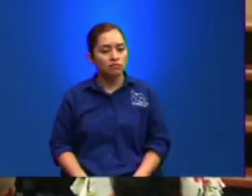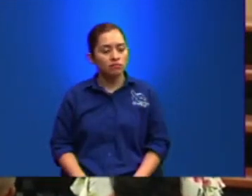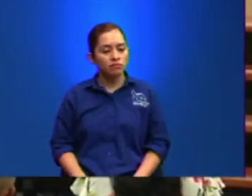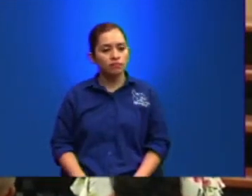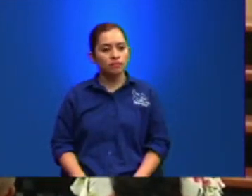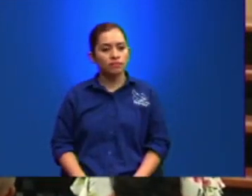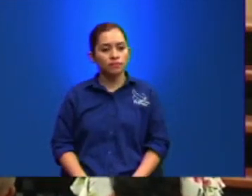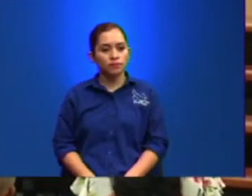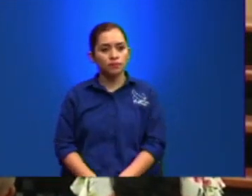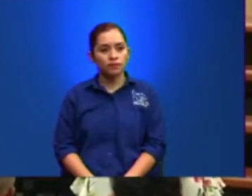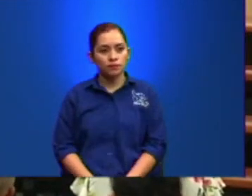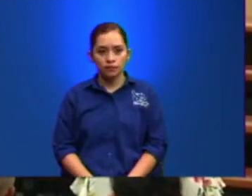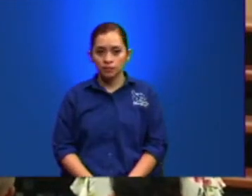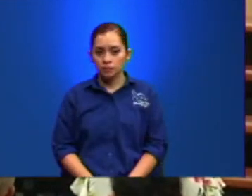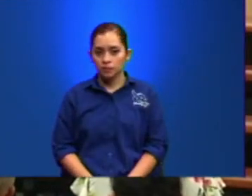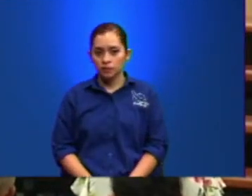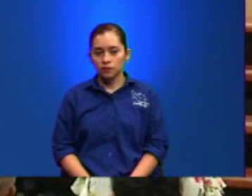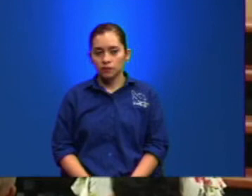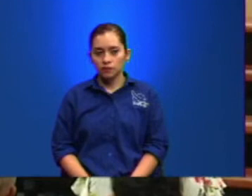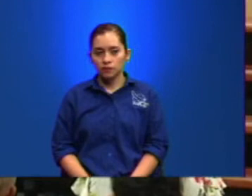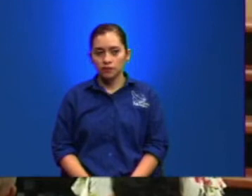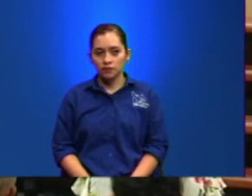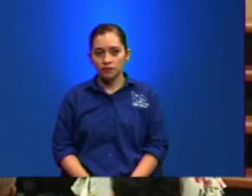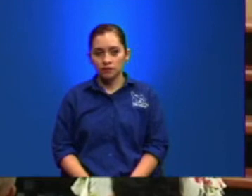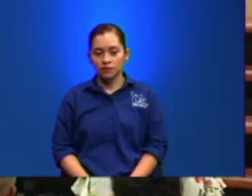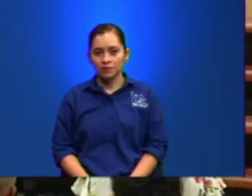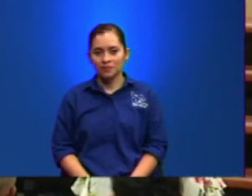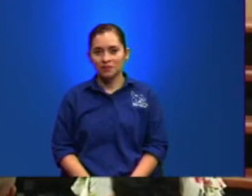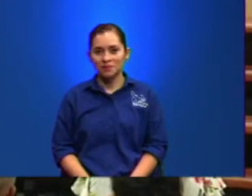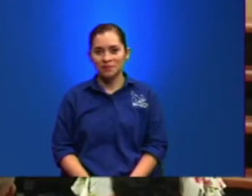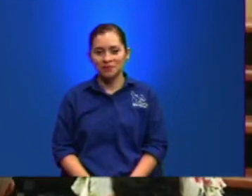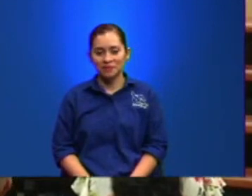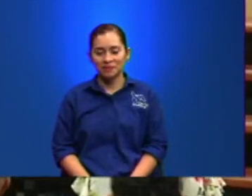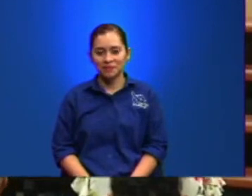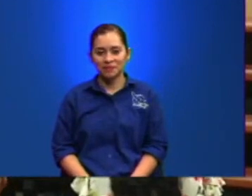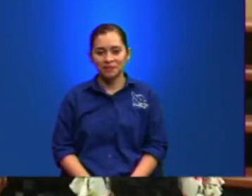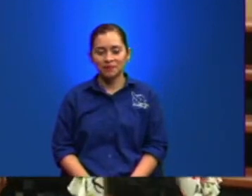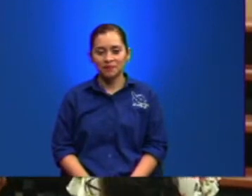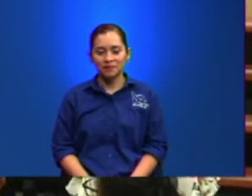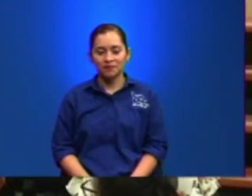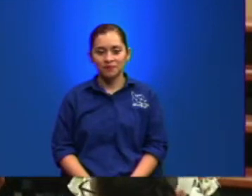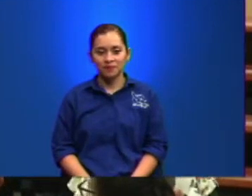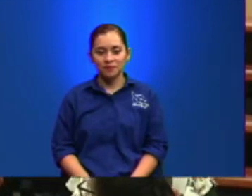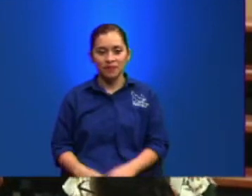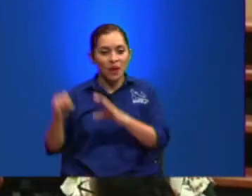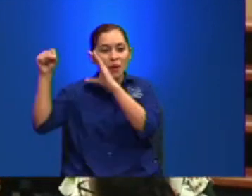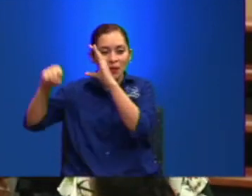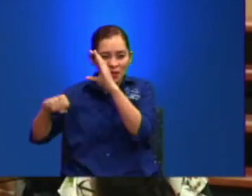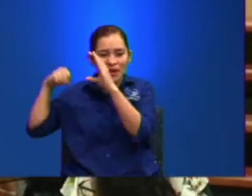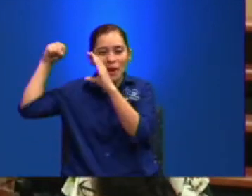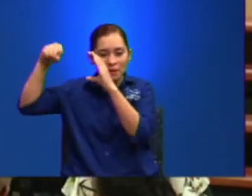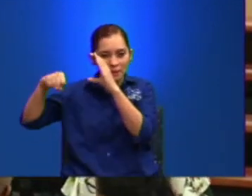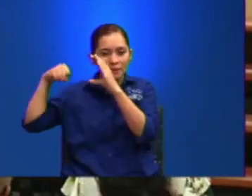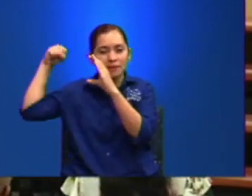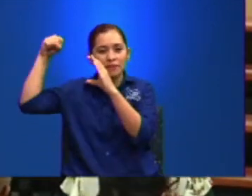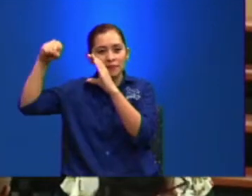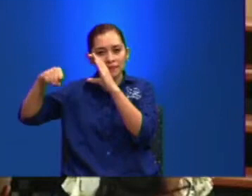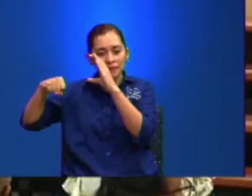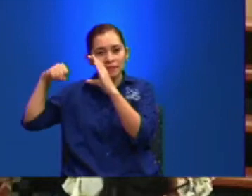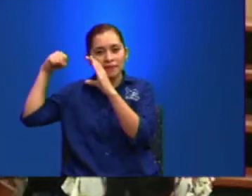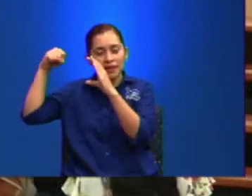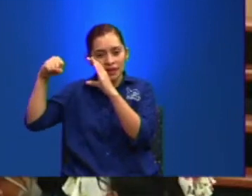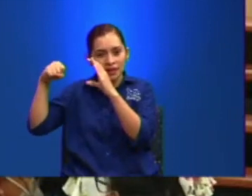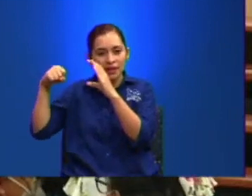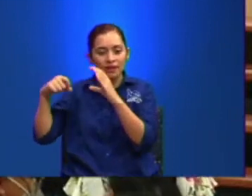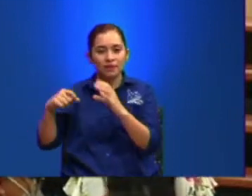visto pero sí he visto partes pero la buena vez que no me gusta porque dicen que es algunos seres